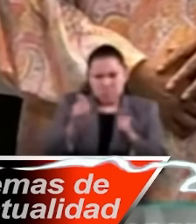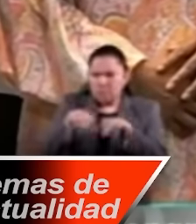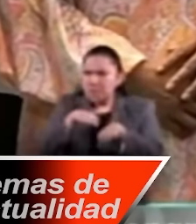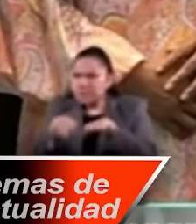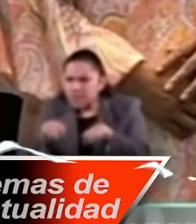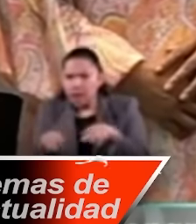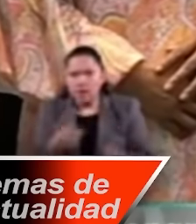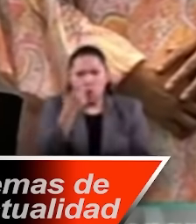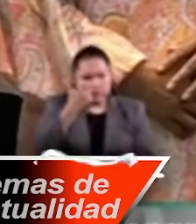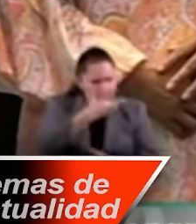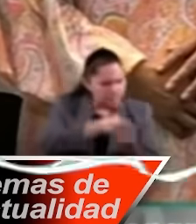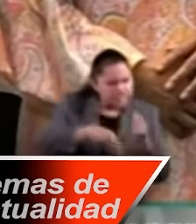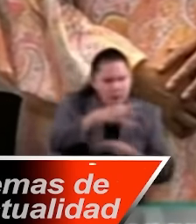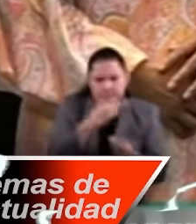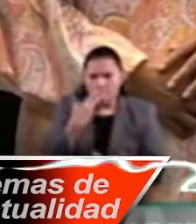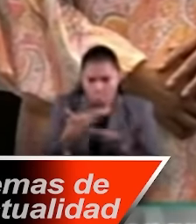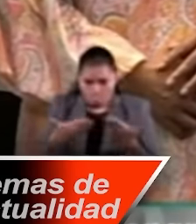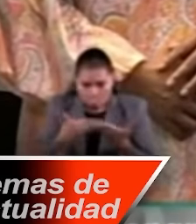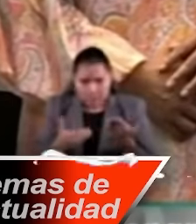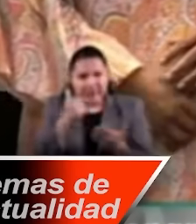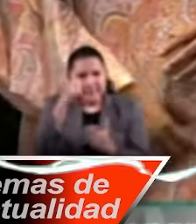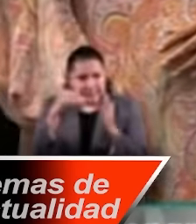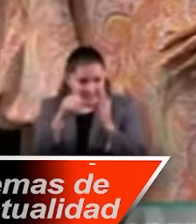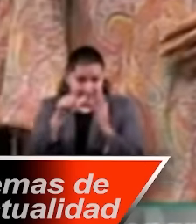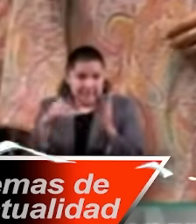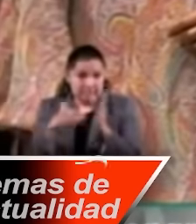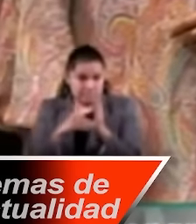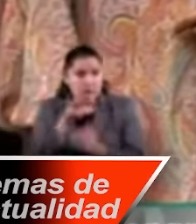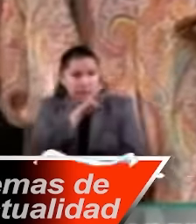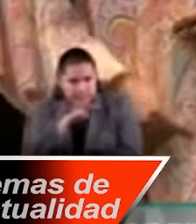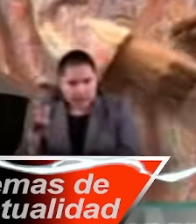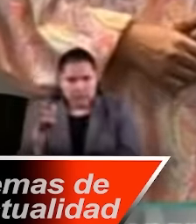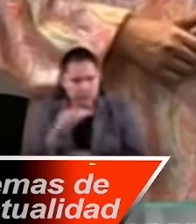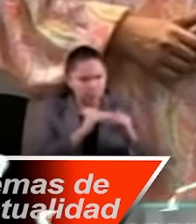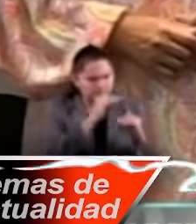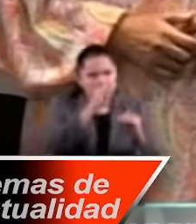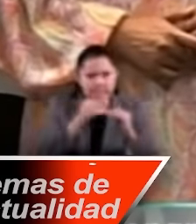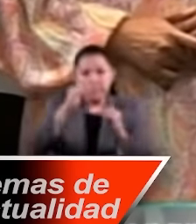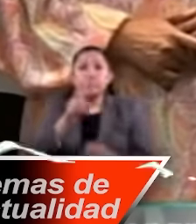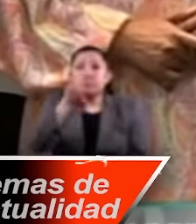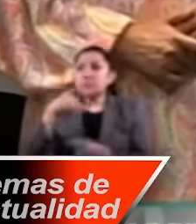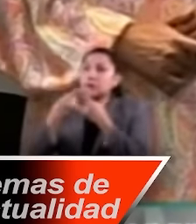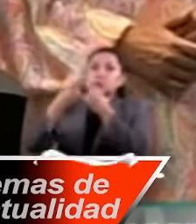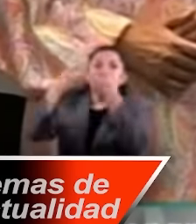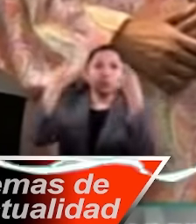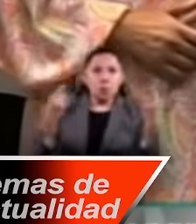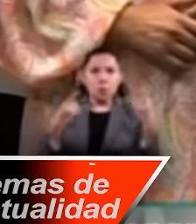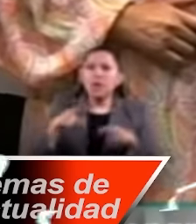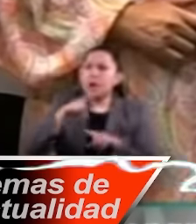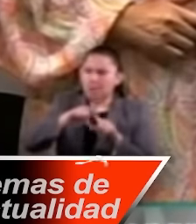casi 16.300. Máximos históricos de inversión pública